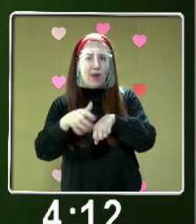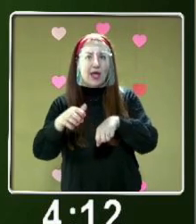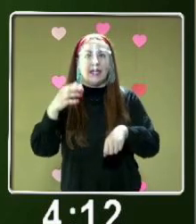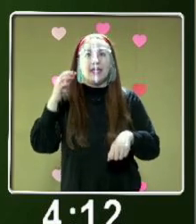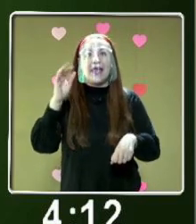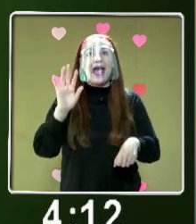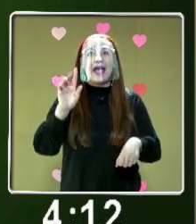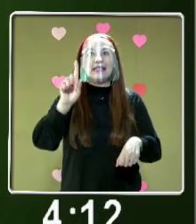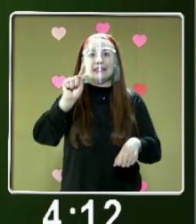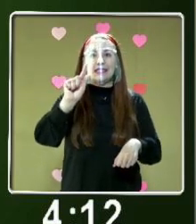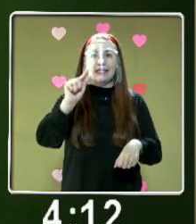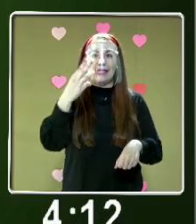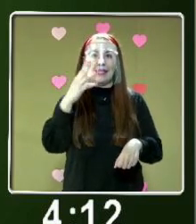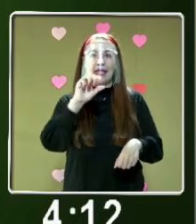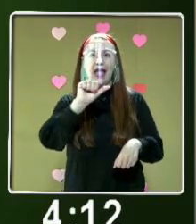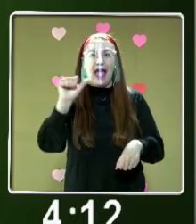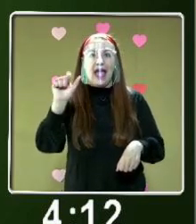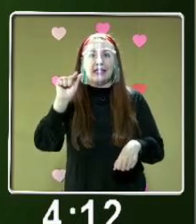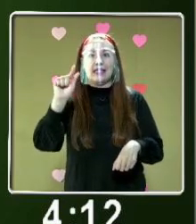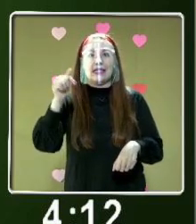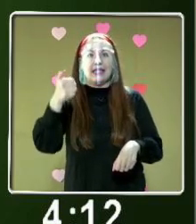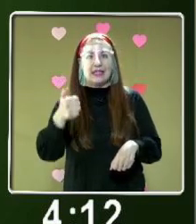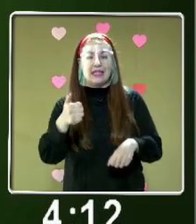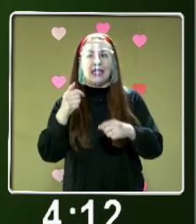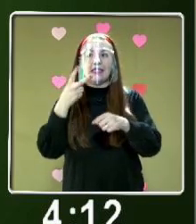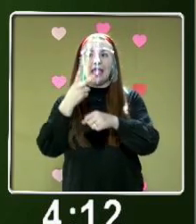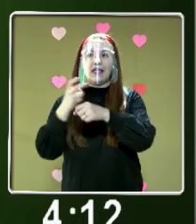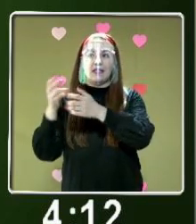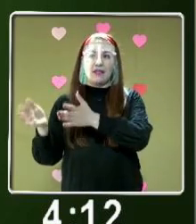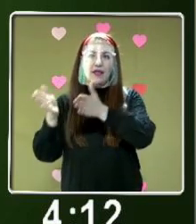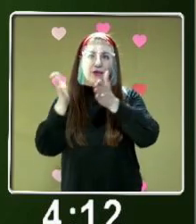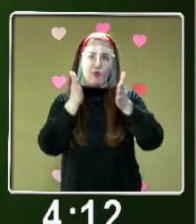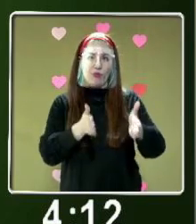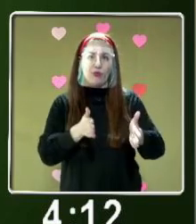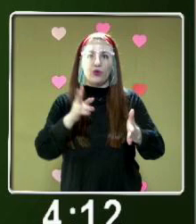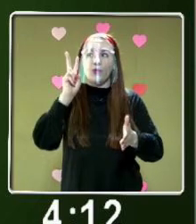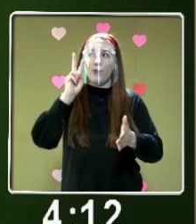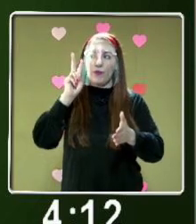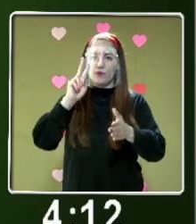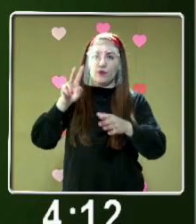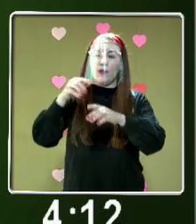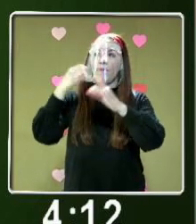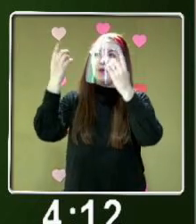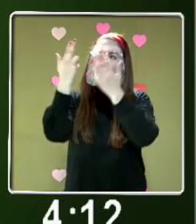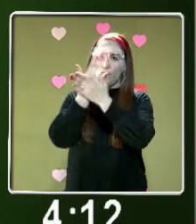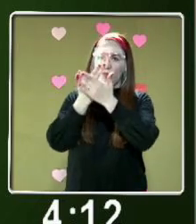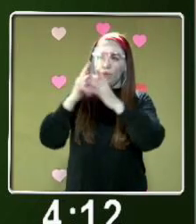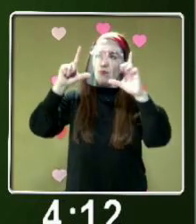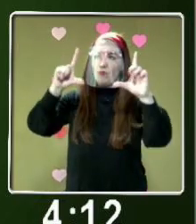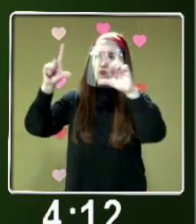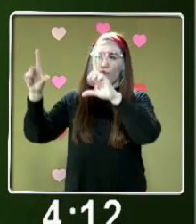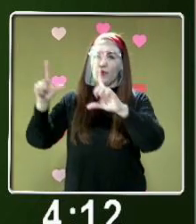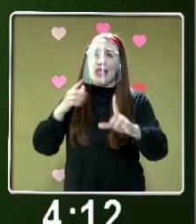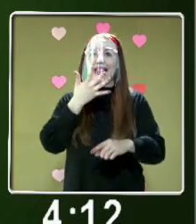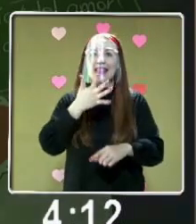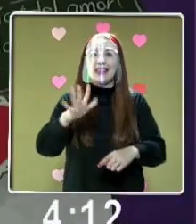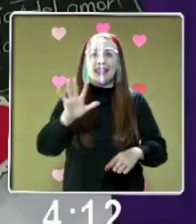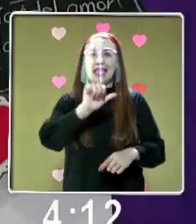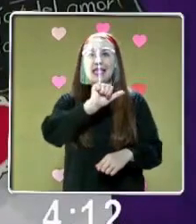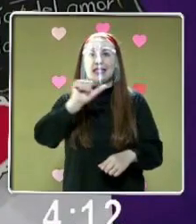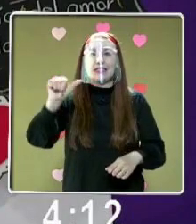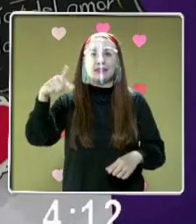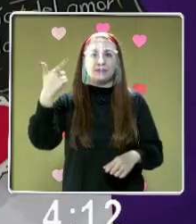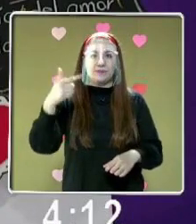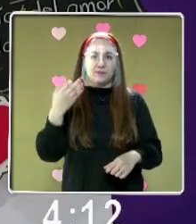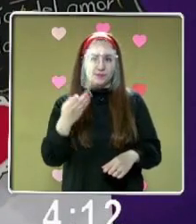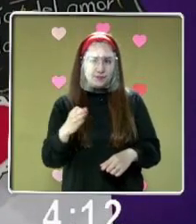76, pertenece al segundo bloque, y ahorita nos vamos a estar apoyando en algunas imágenes del 10 al 12 de febrero. Pero bueno, lo que tú te vas